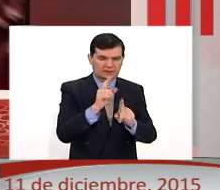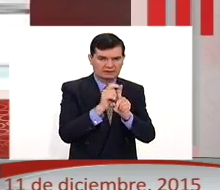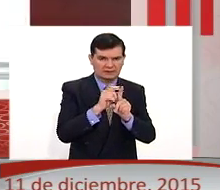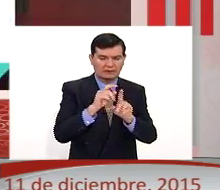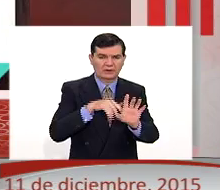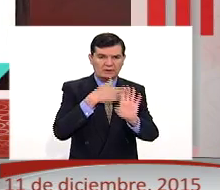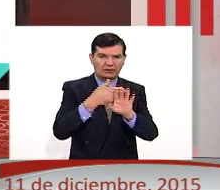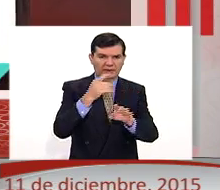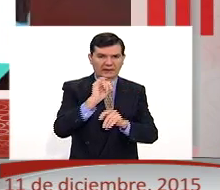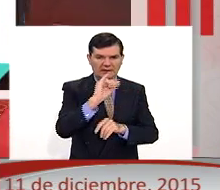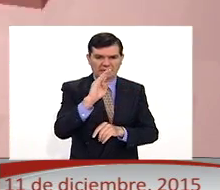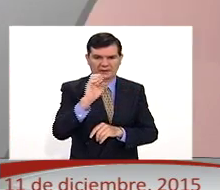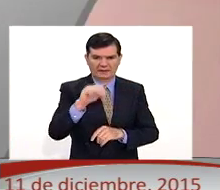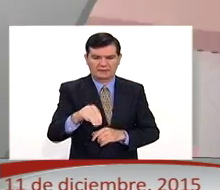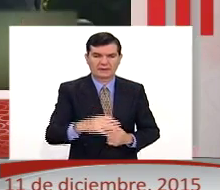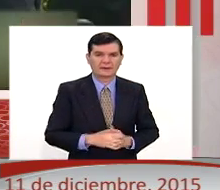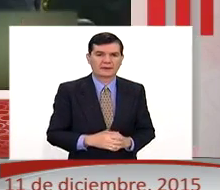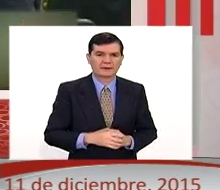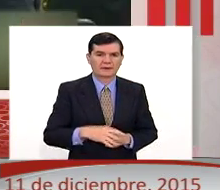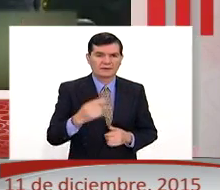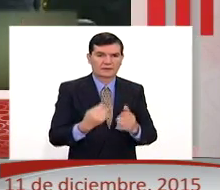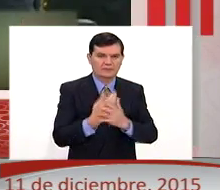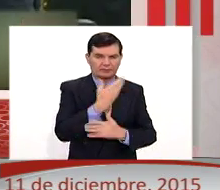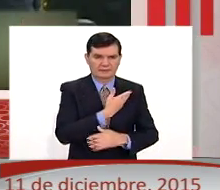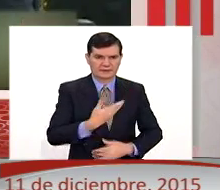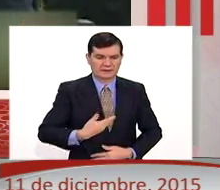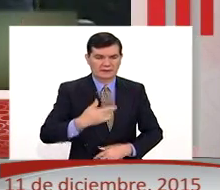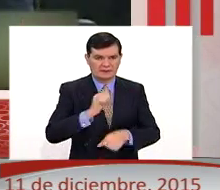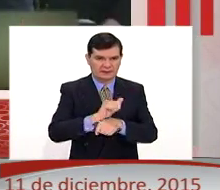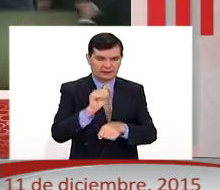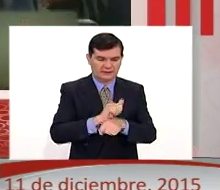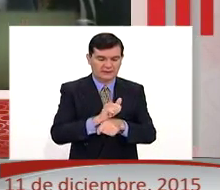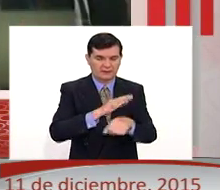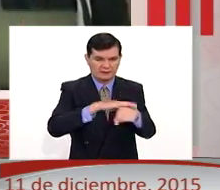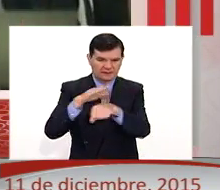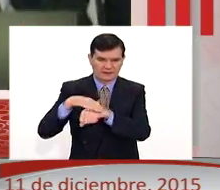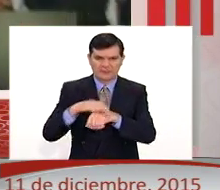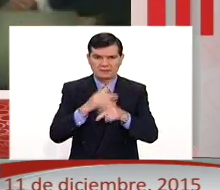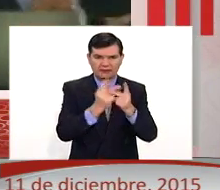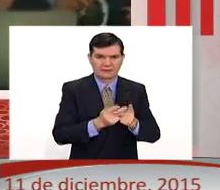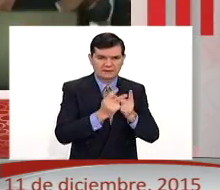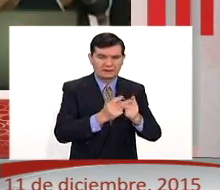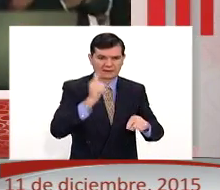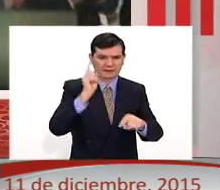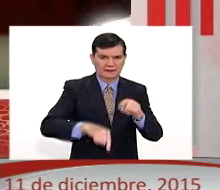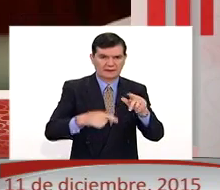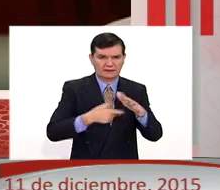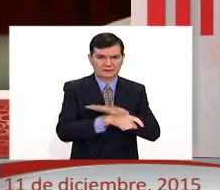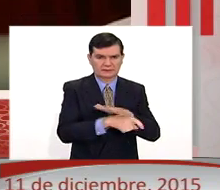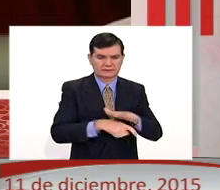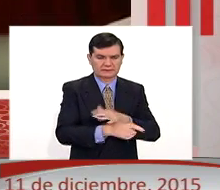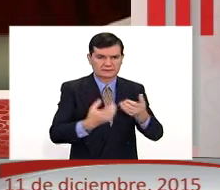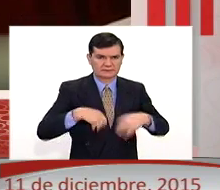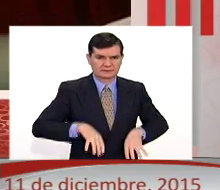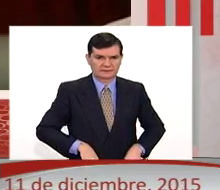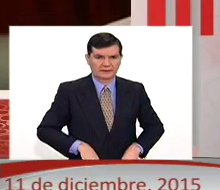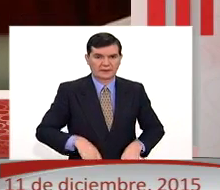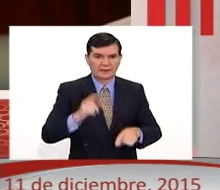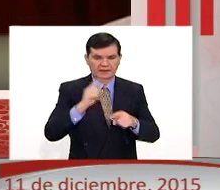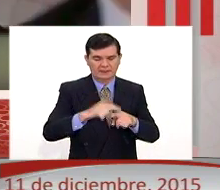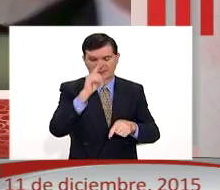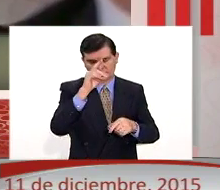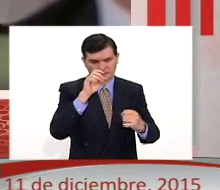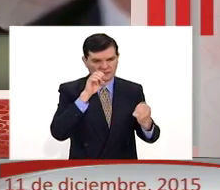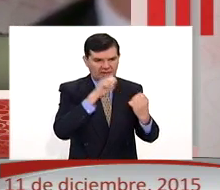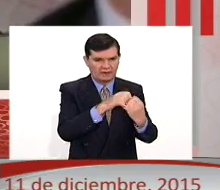la campaña de IBM. El nuevo presidente de Argentina llama a la tolerancia y va contra la corrupción. Esconder y